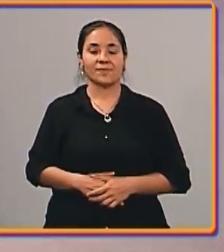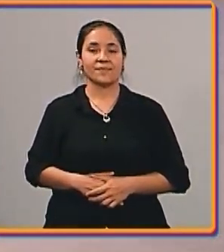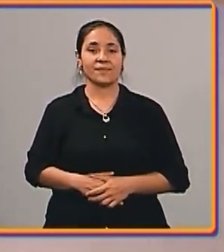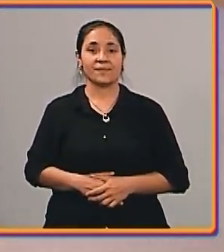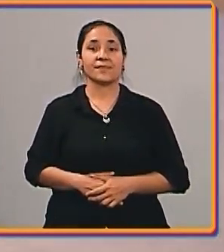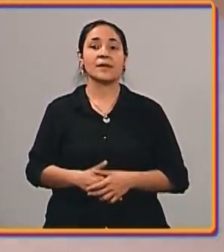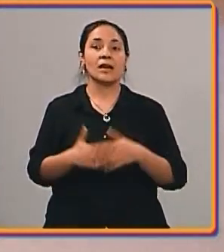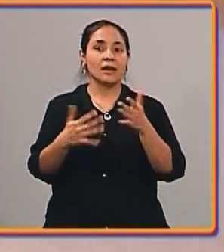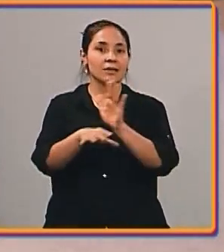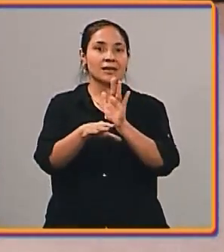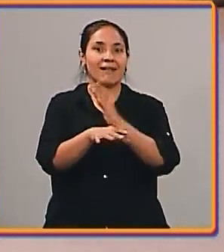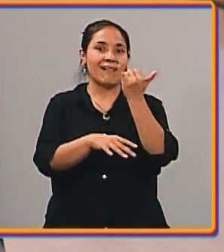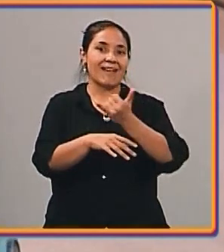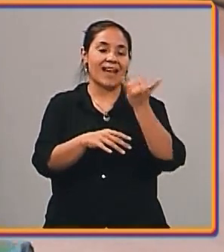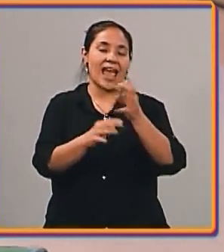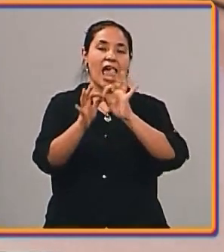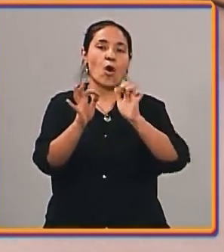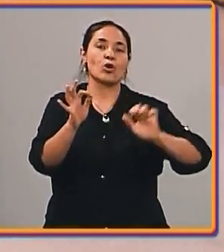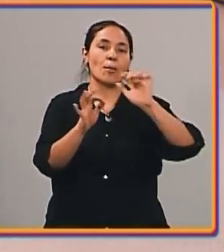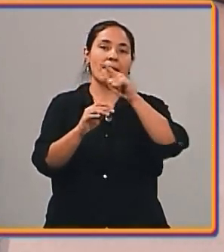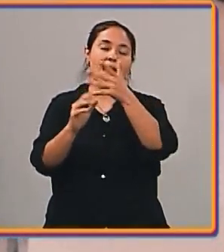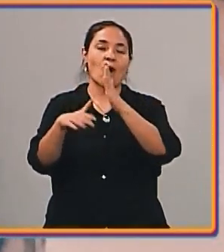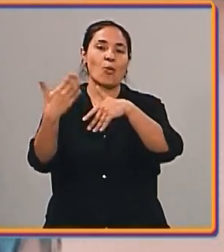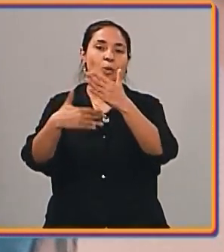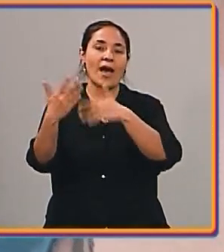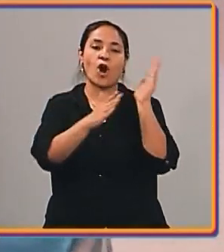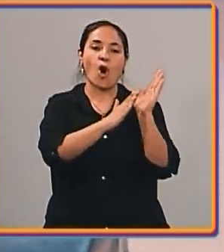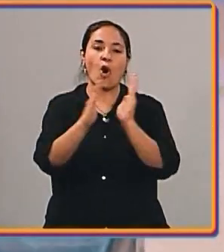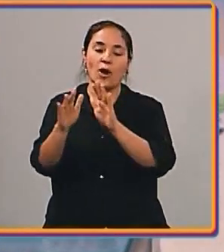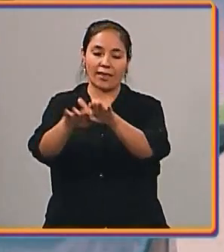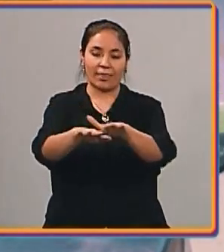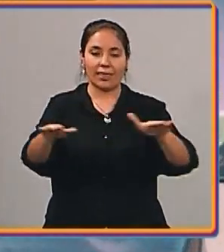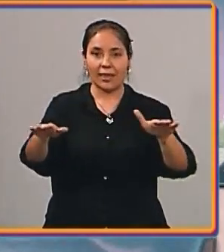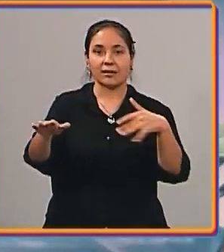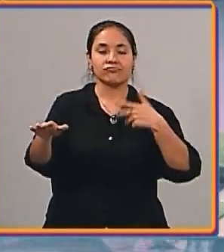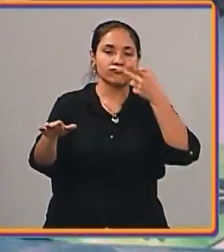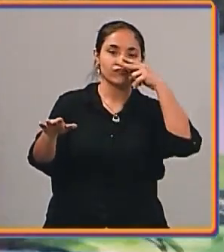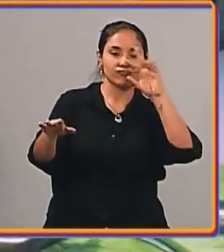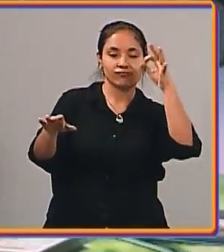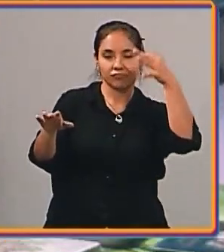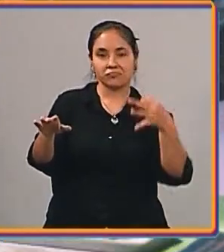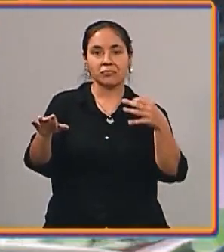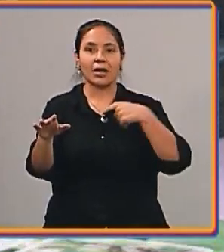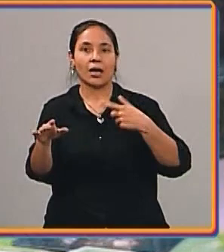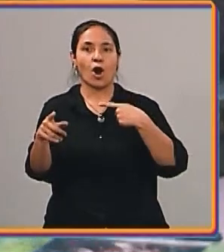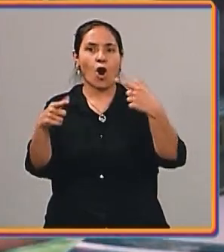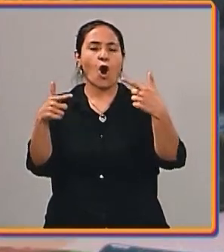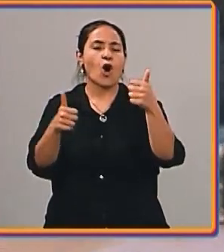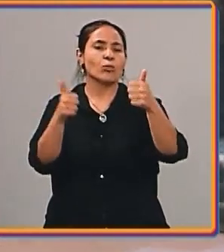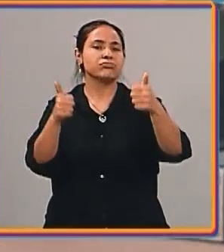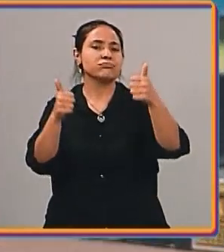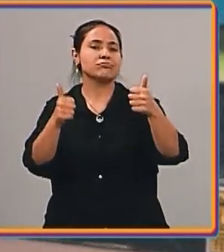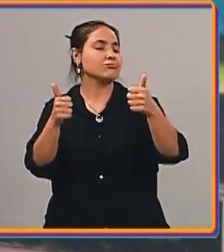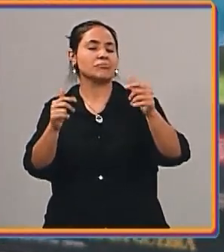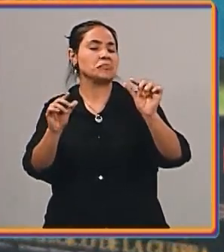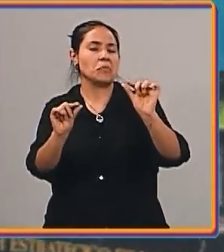Entonces, tenemos una escuela de diseño de juegos europea muy ordenada, de mecánicas muy elegantes y de baja